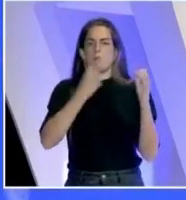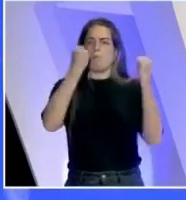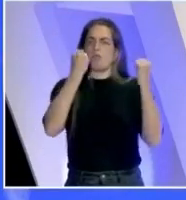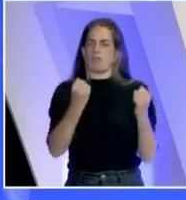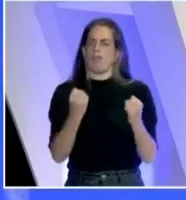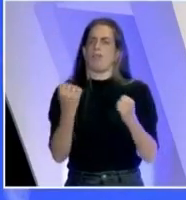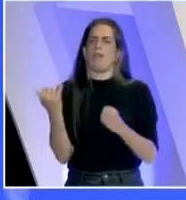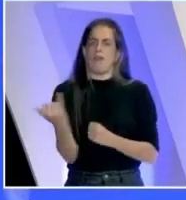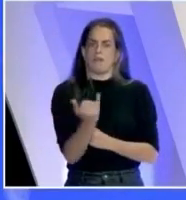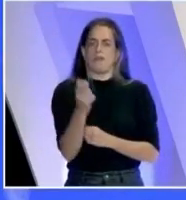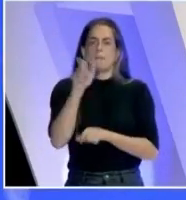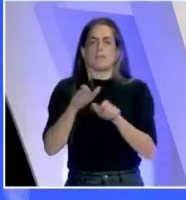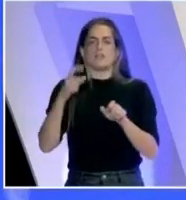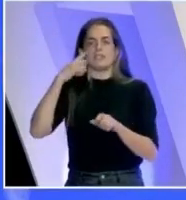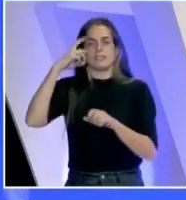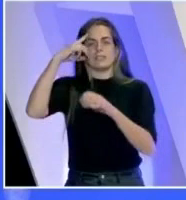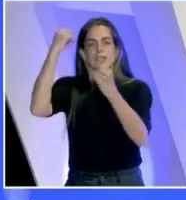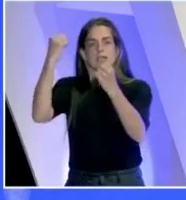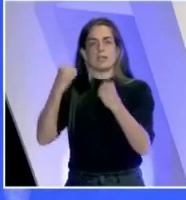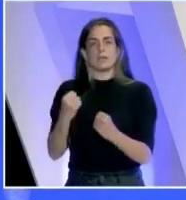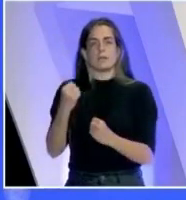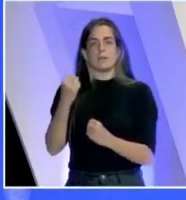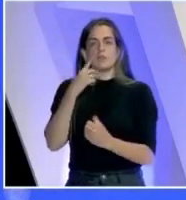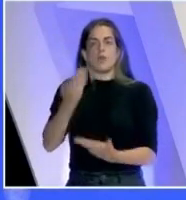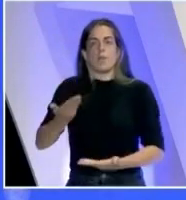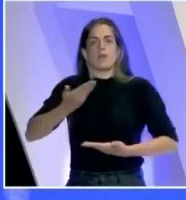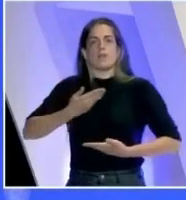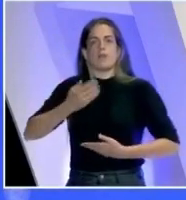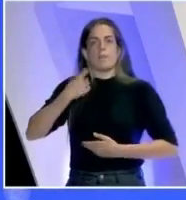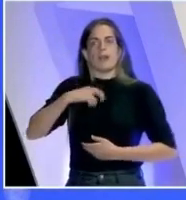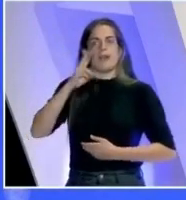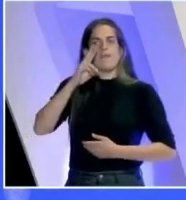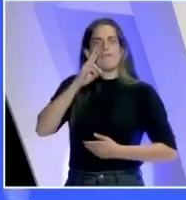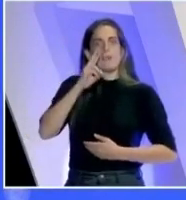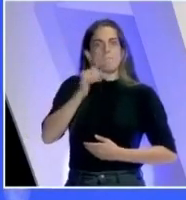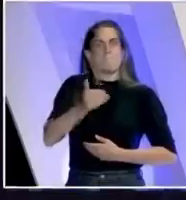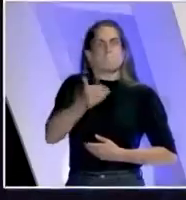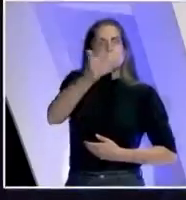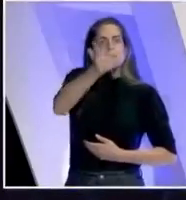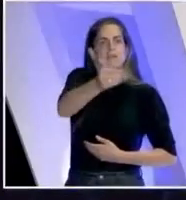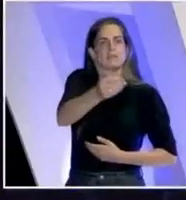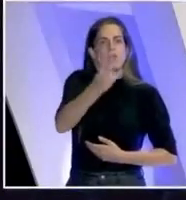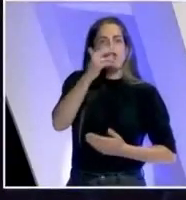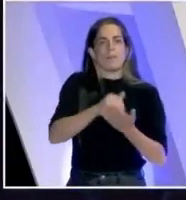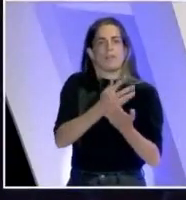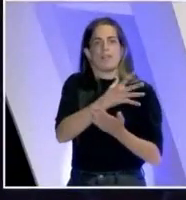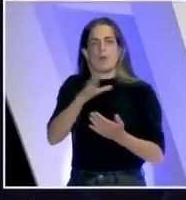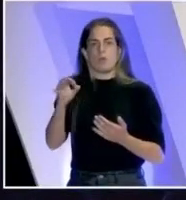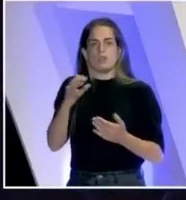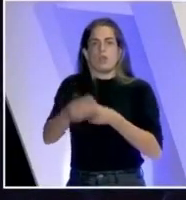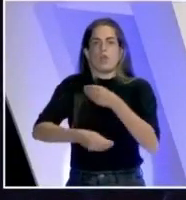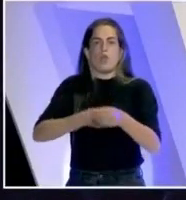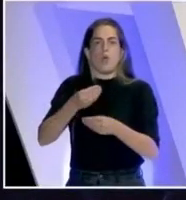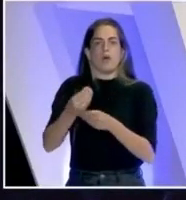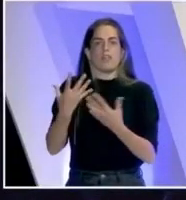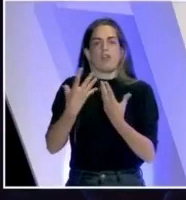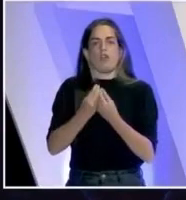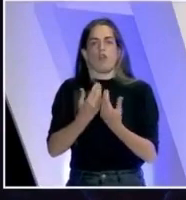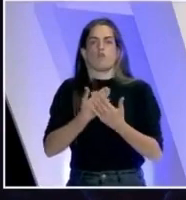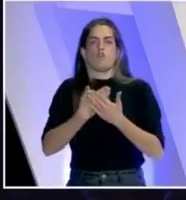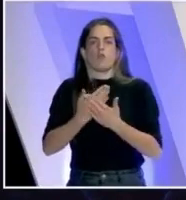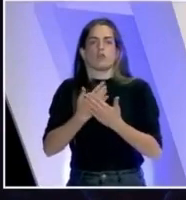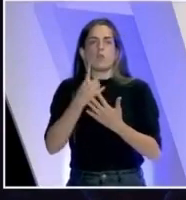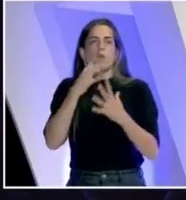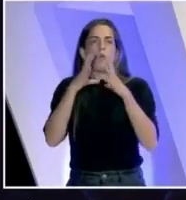Los expertos nos ayudan a vislumbrar la España que podemos ser de aquí al año 2050, pero no lo hacen desde un voluntarismo de